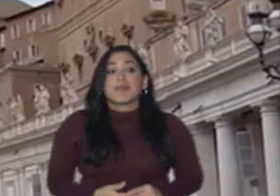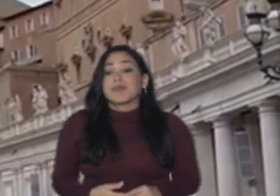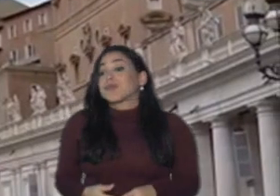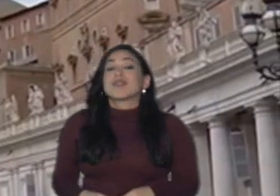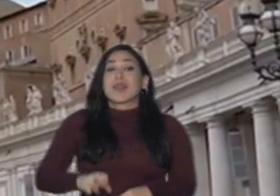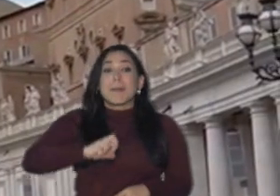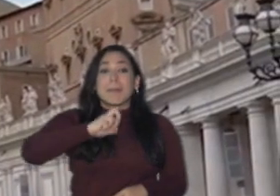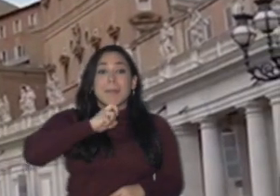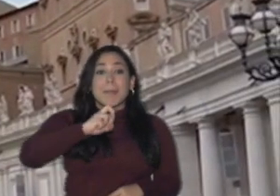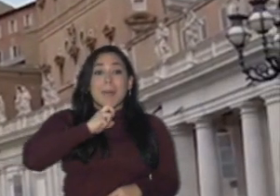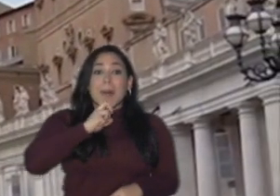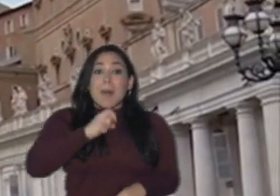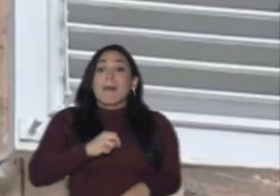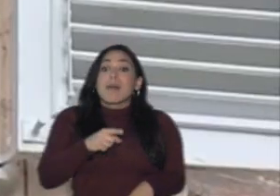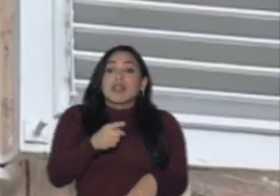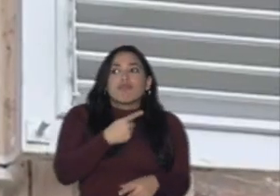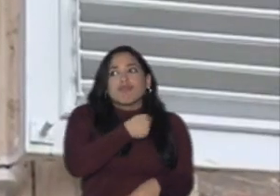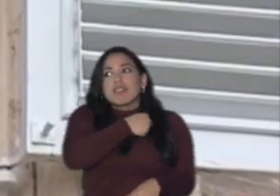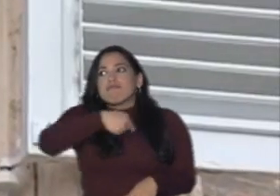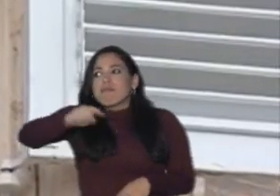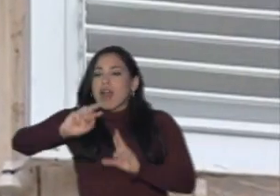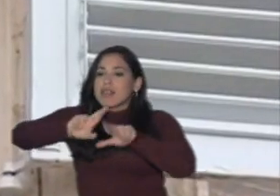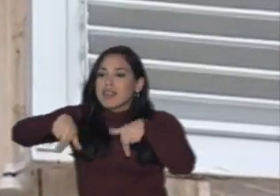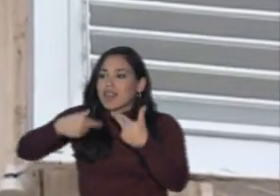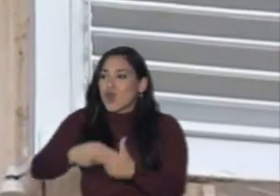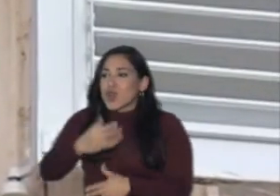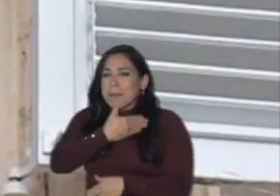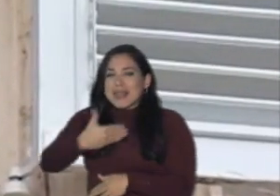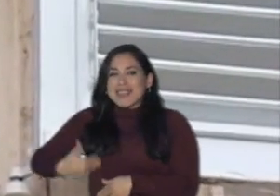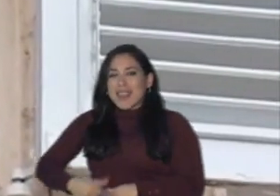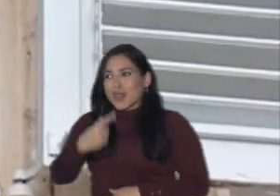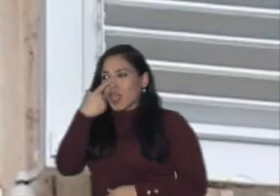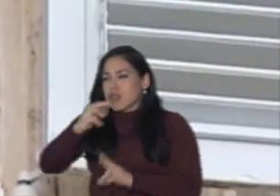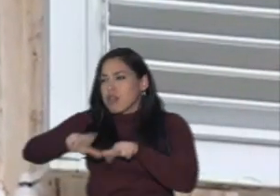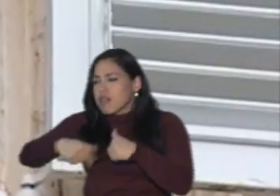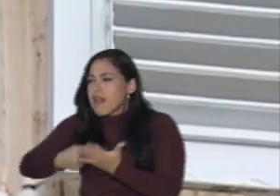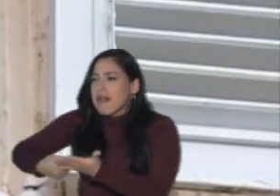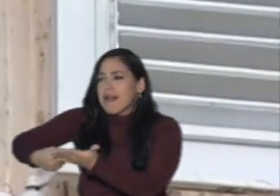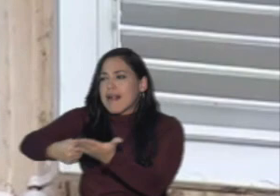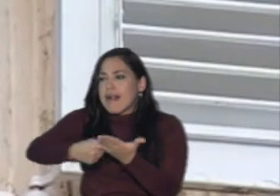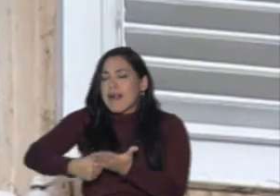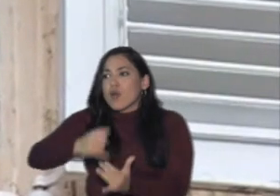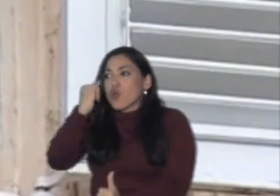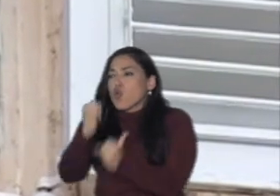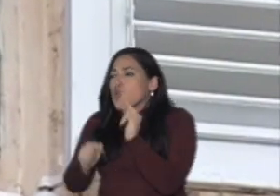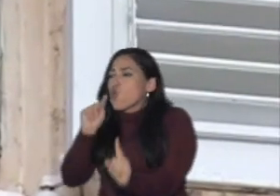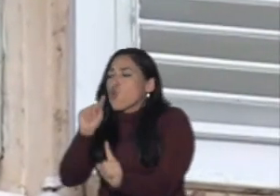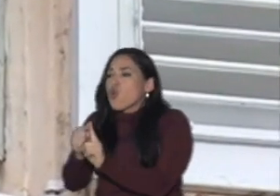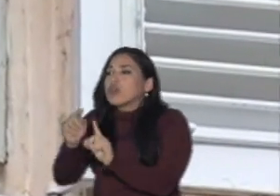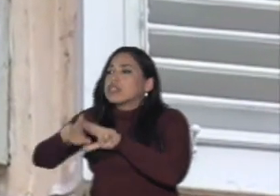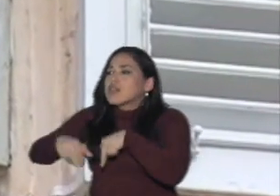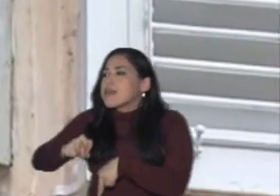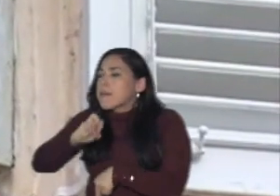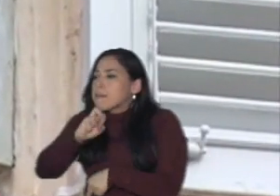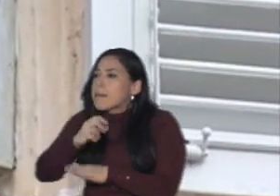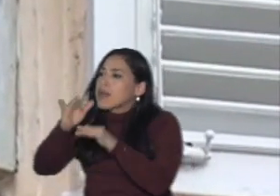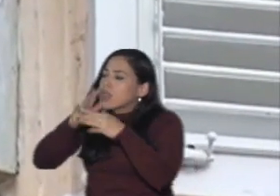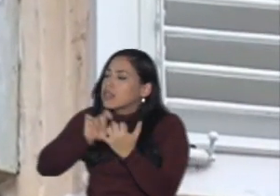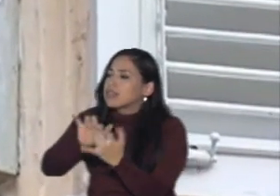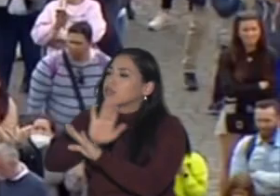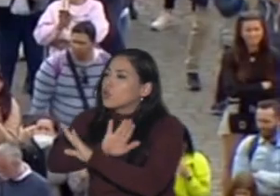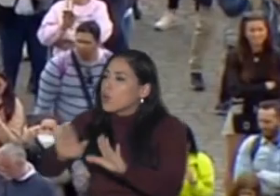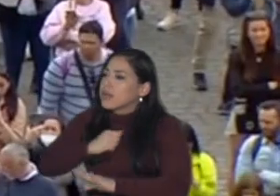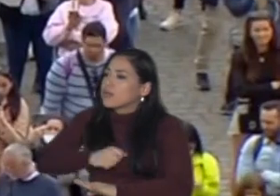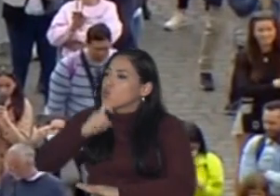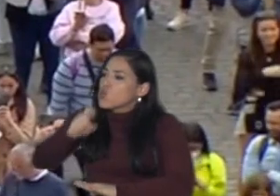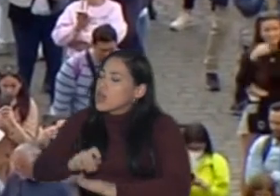Papa Francisco pidió viajar a Moscú para reunirse con el presidente ruso Vladimir Putin con el único objetivo de pedirle que detenga la guerra en